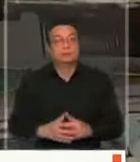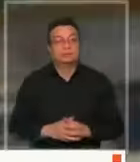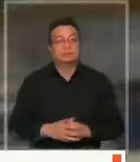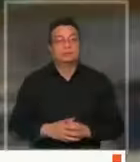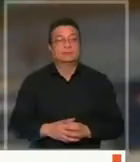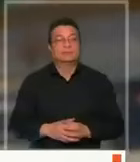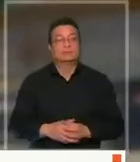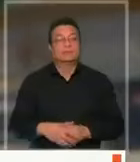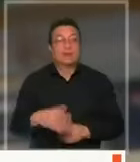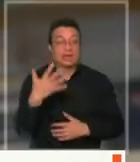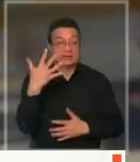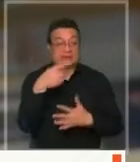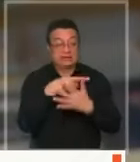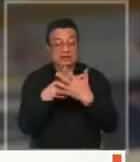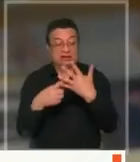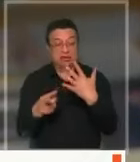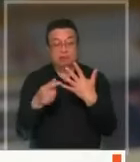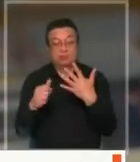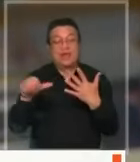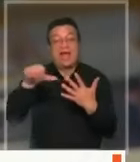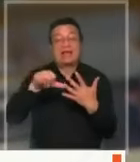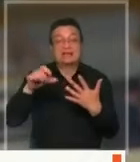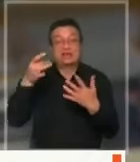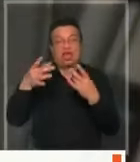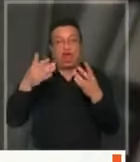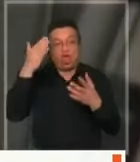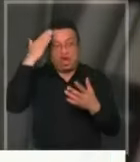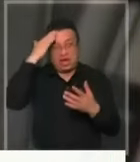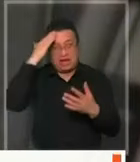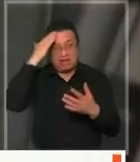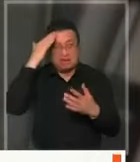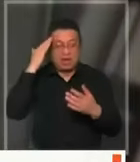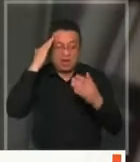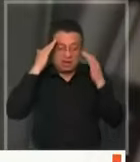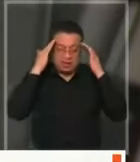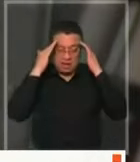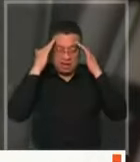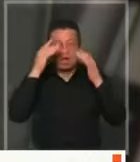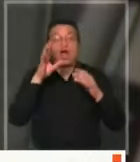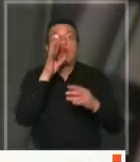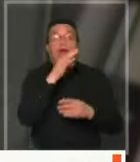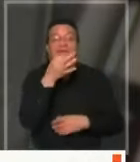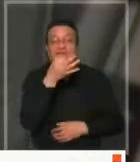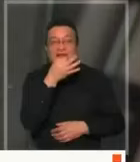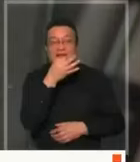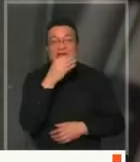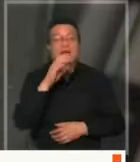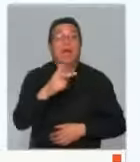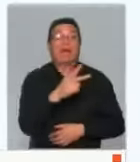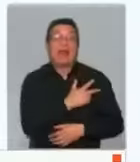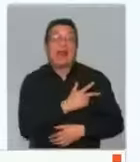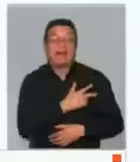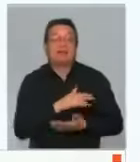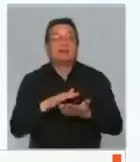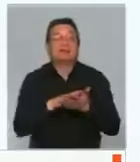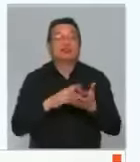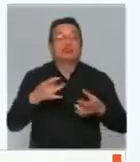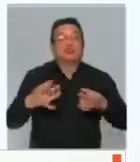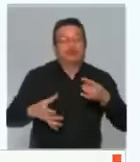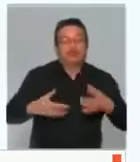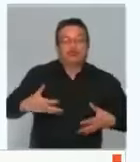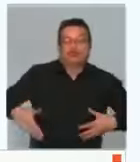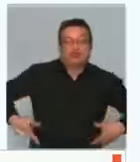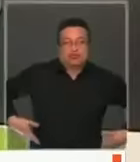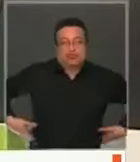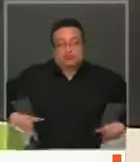Llevamos 5 productos, aceite para el dolor de cabeza con contenido líquido de color verde, pomada cannabis que dice que alivia molestias y